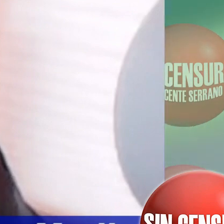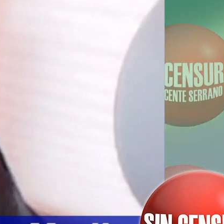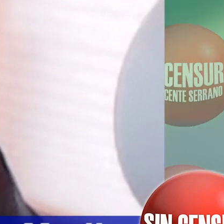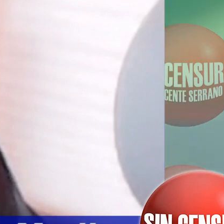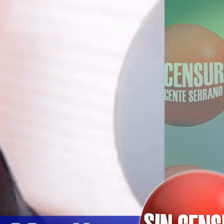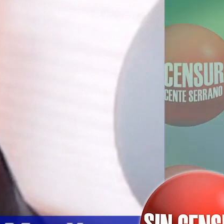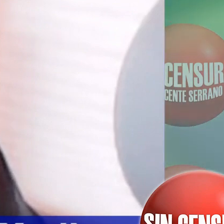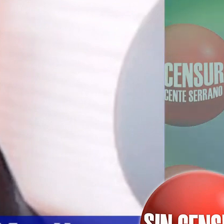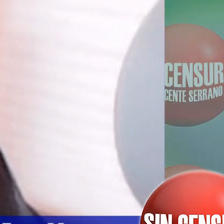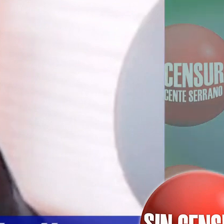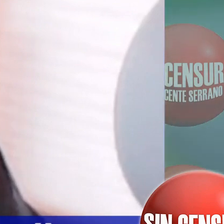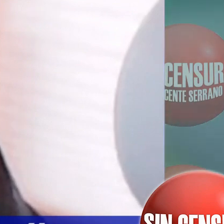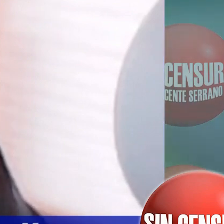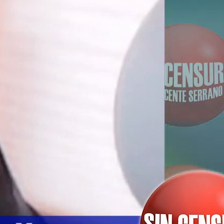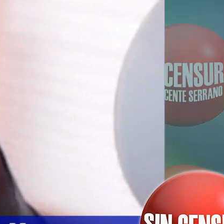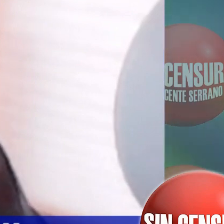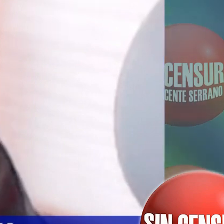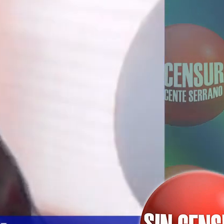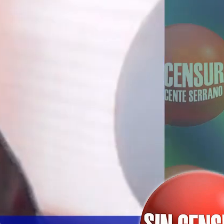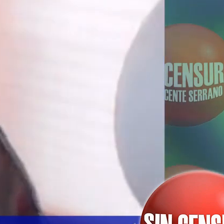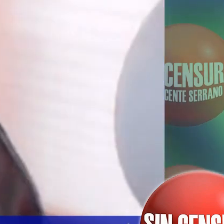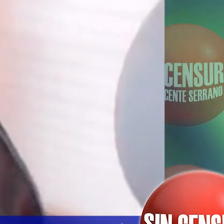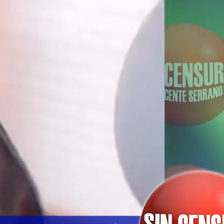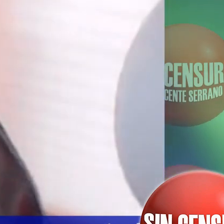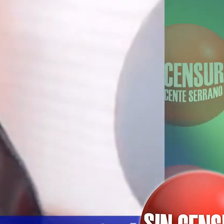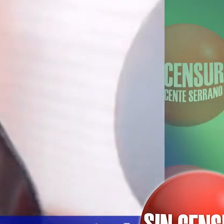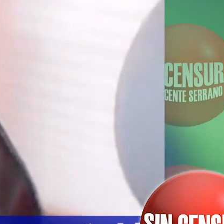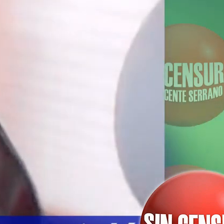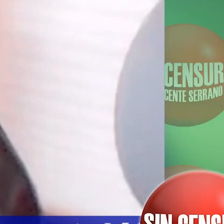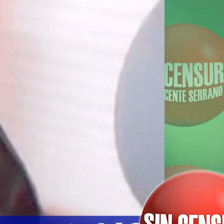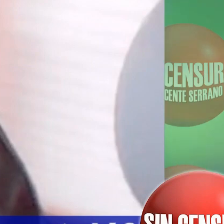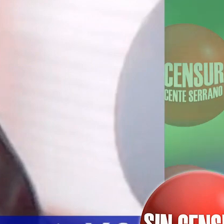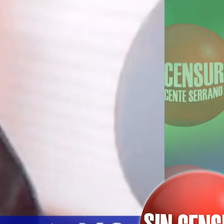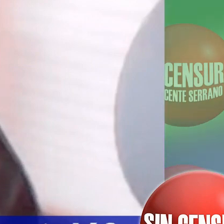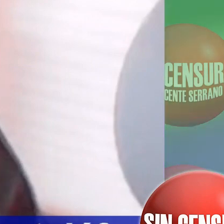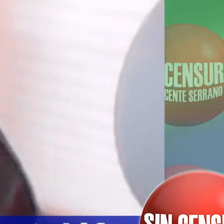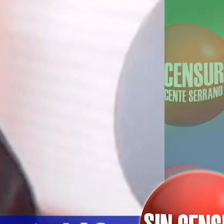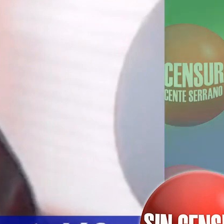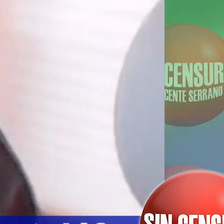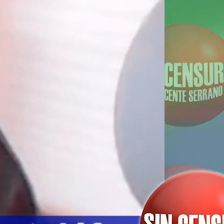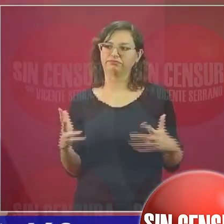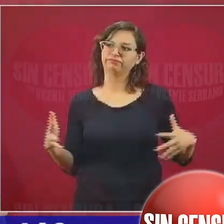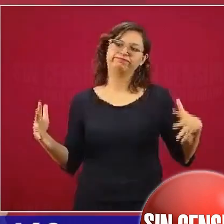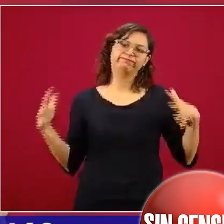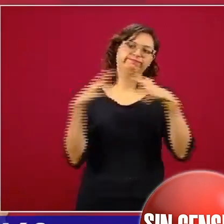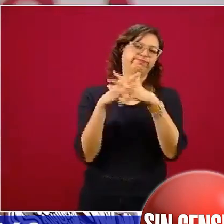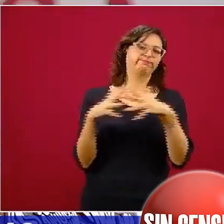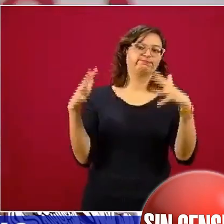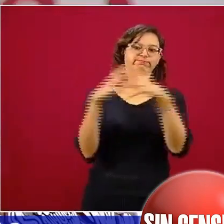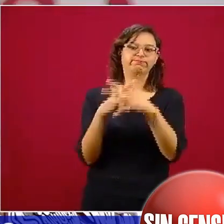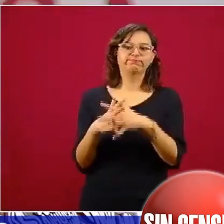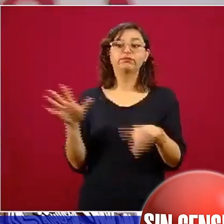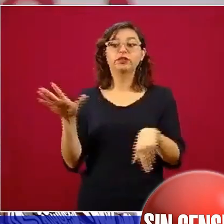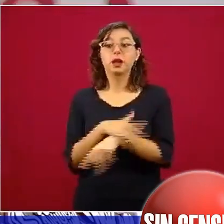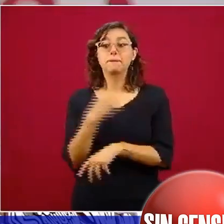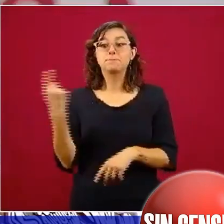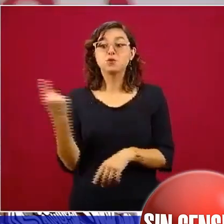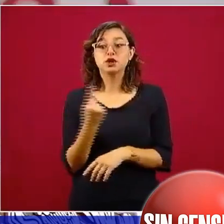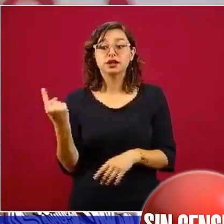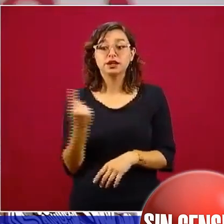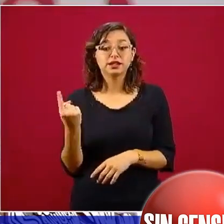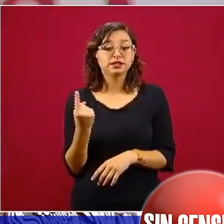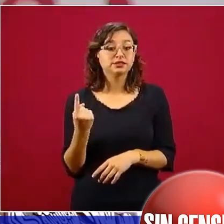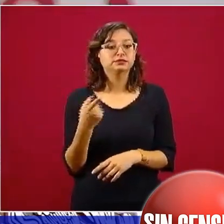Puebla. Y bueno, no sé si mis compañeros ya tengan de regreso la toma. Vamos de regreso hasta Palacio Nacional.